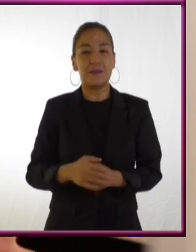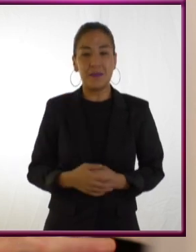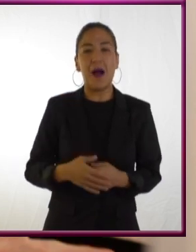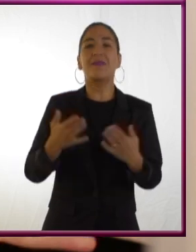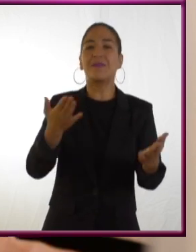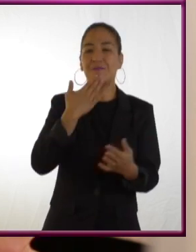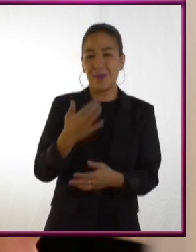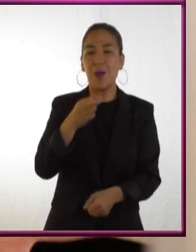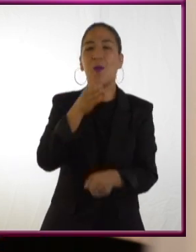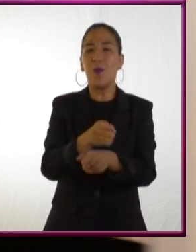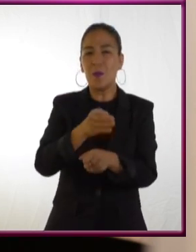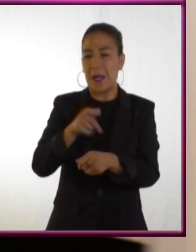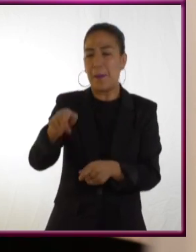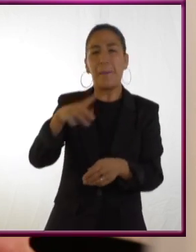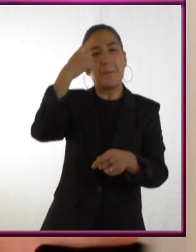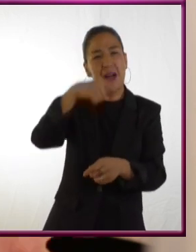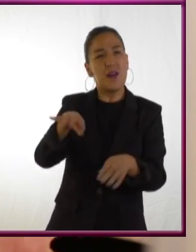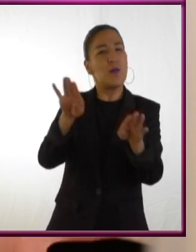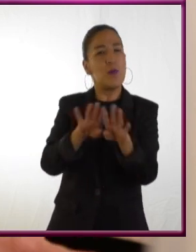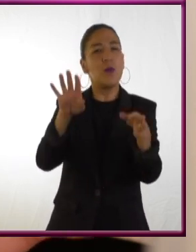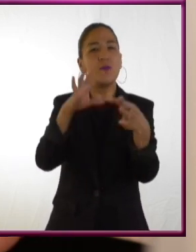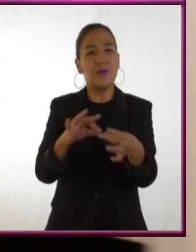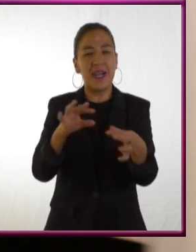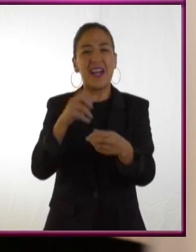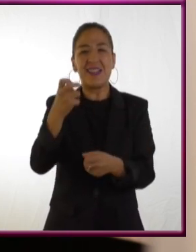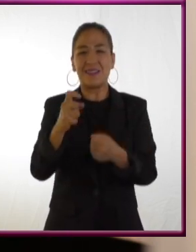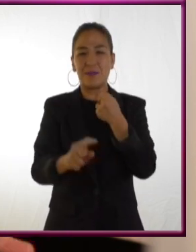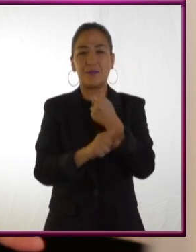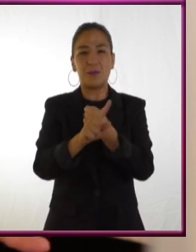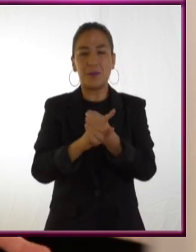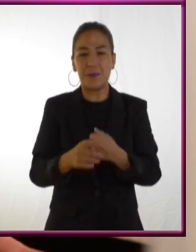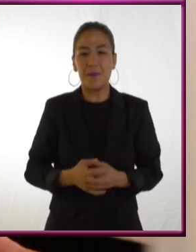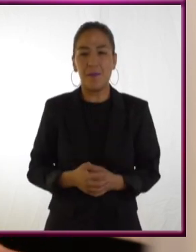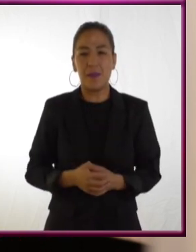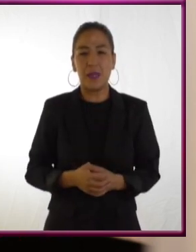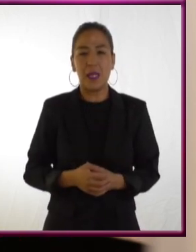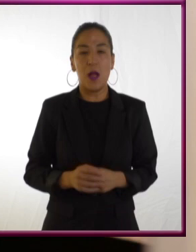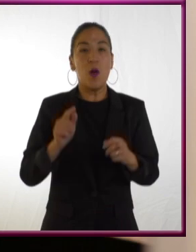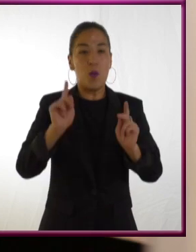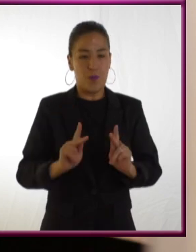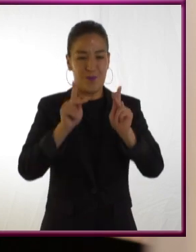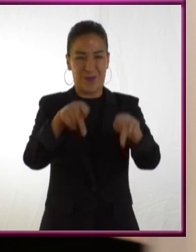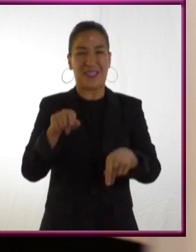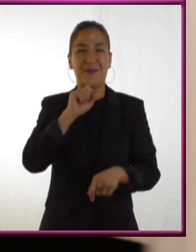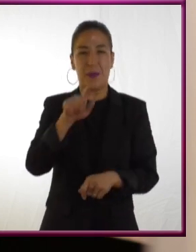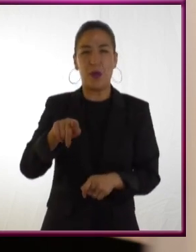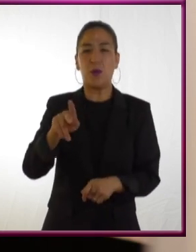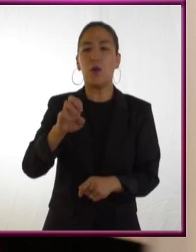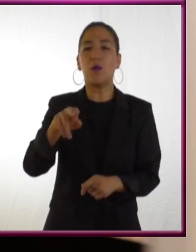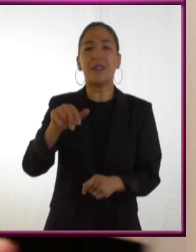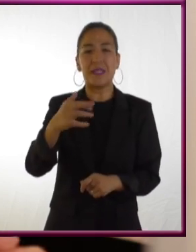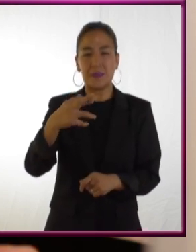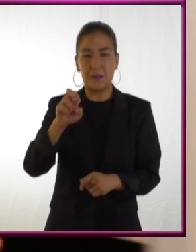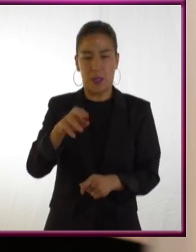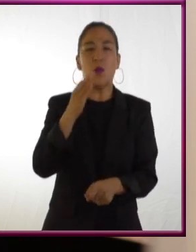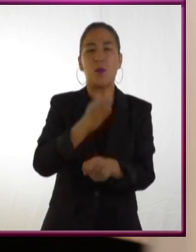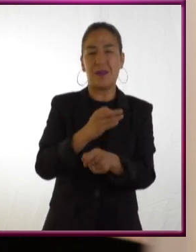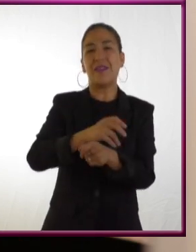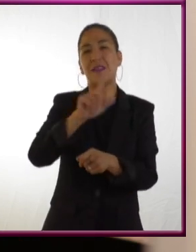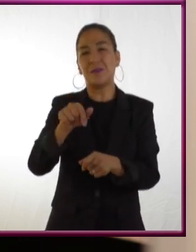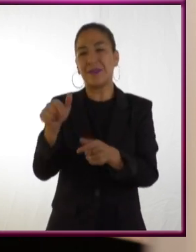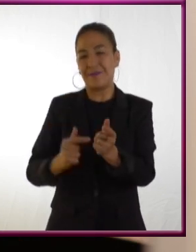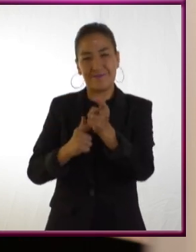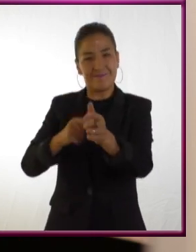Pues perfecto, esto nos sirve como para plantear un poco cómo es el problema de los puentes de Königsberg, y enseguida vamos a continuar